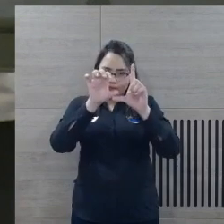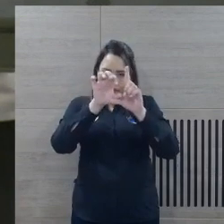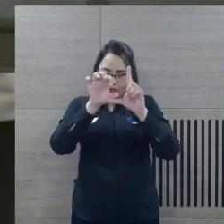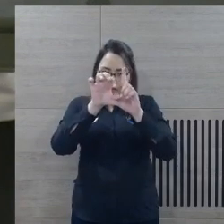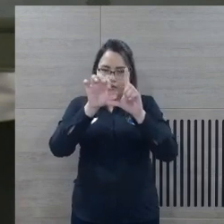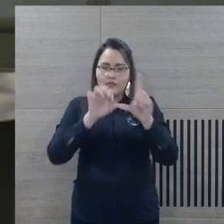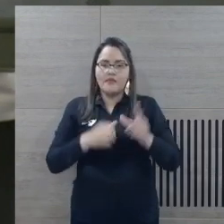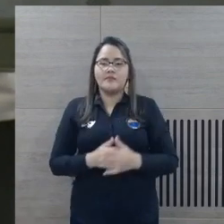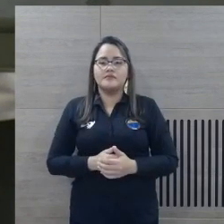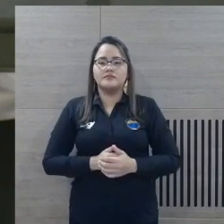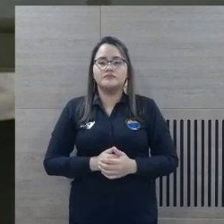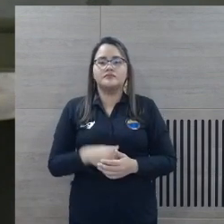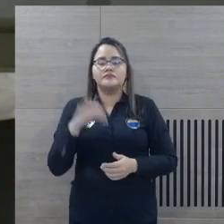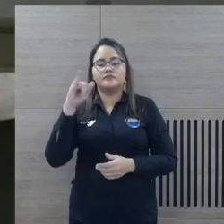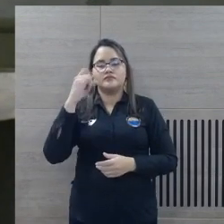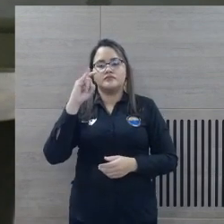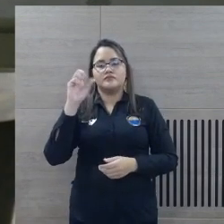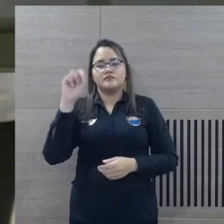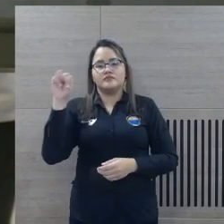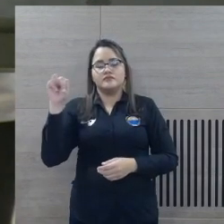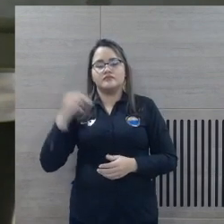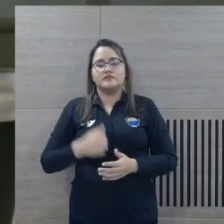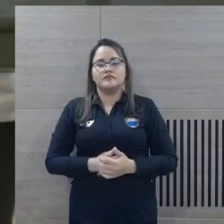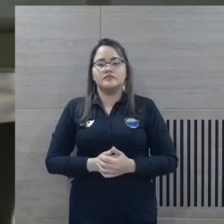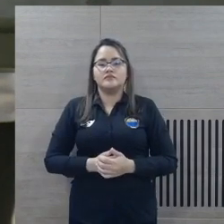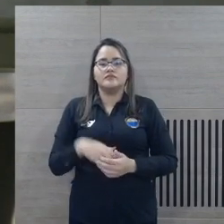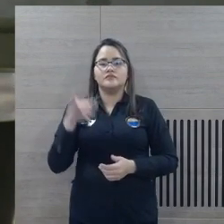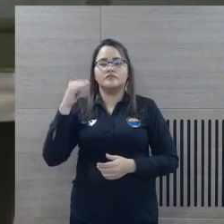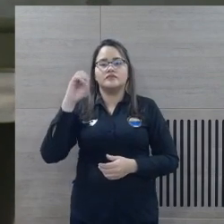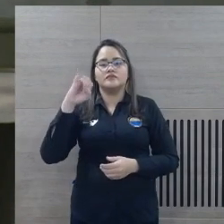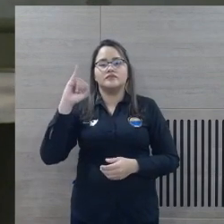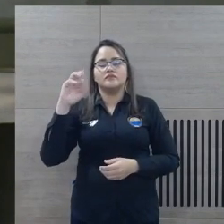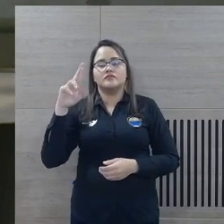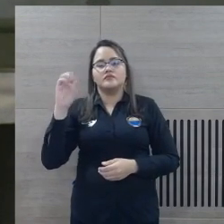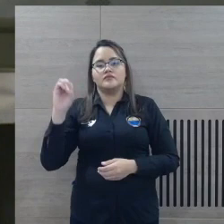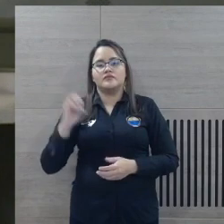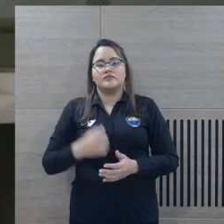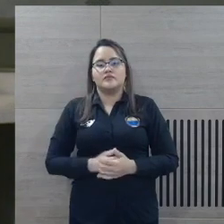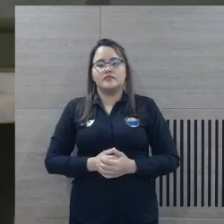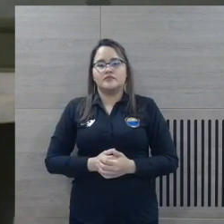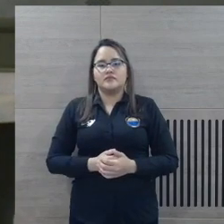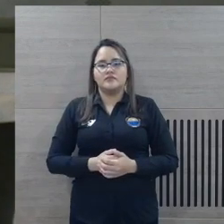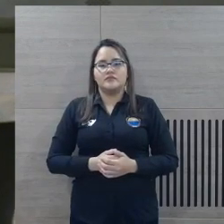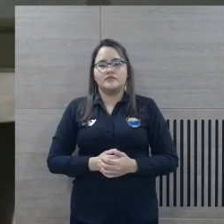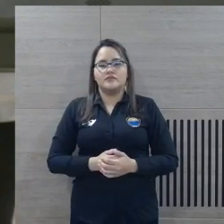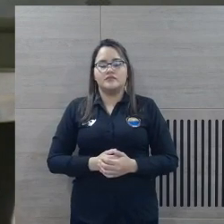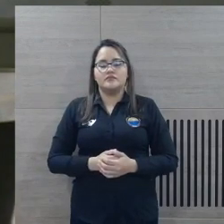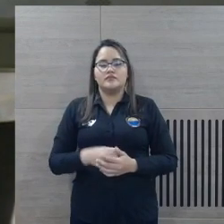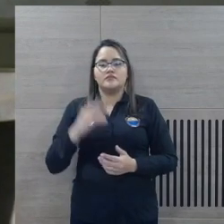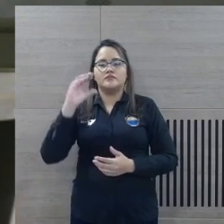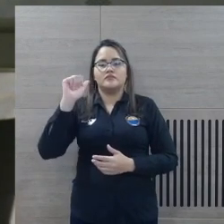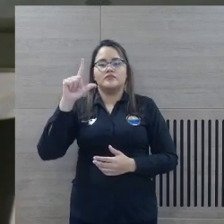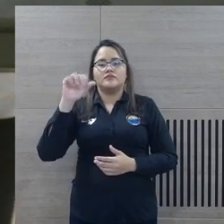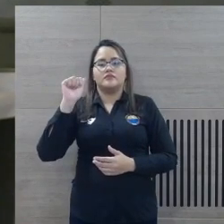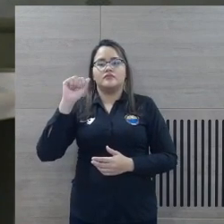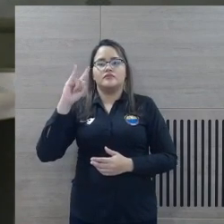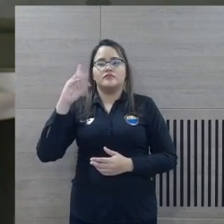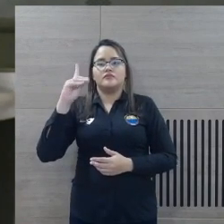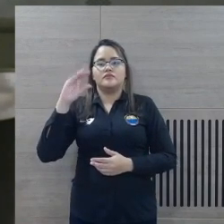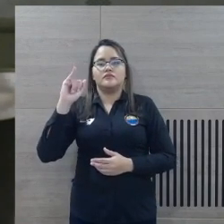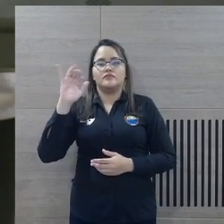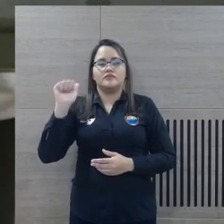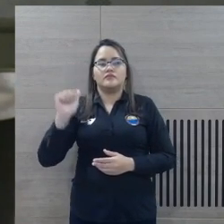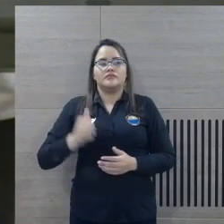Mora Hernández. Claudia Patricia Terán Ramírez. Rafael Antonio Alba Otero.